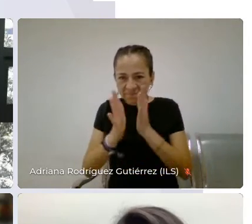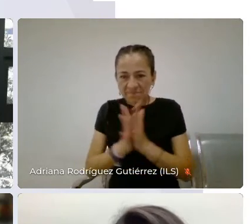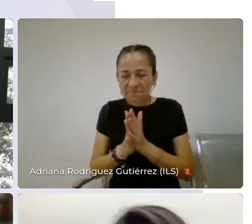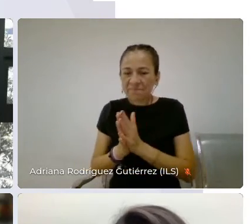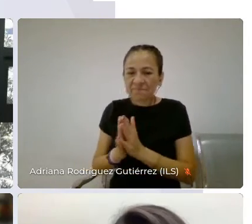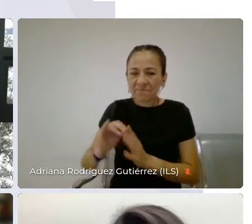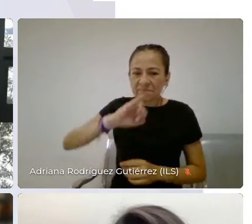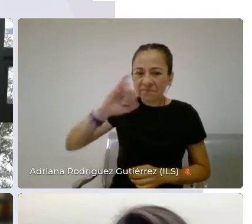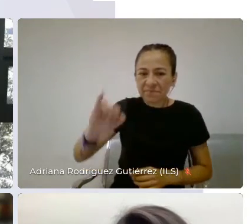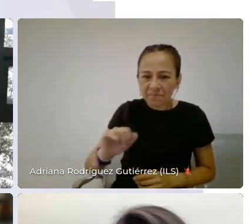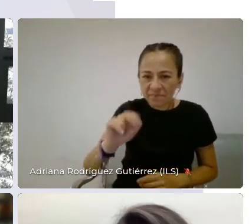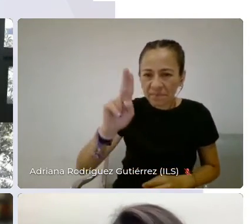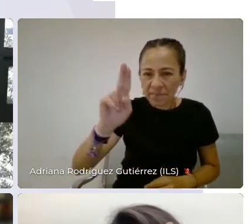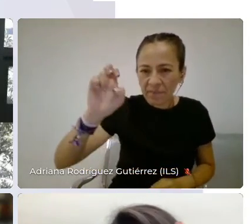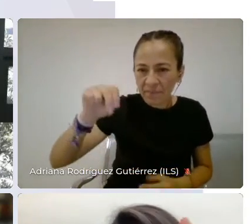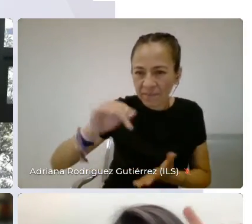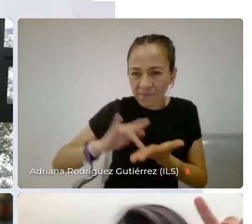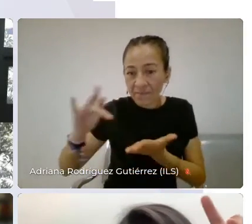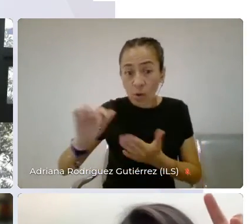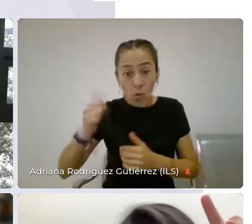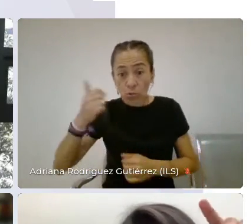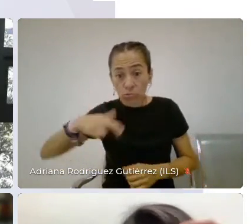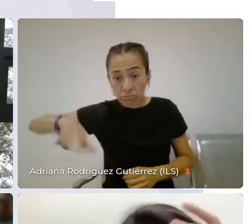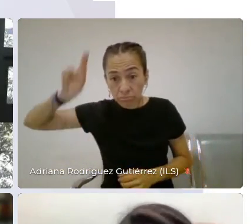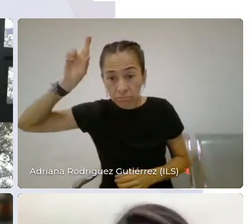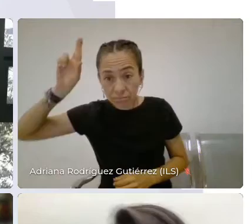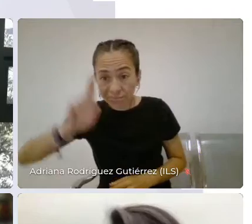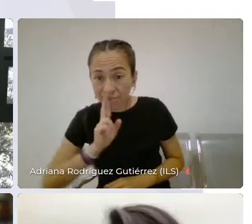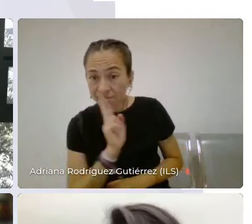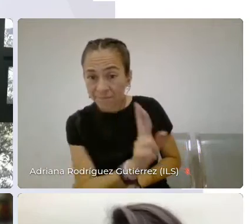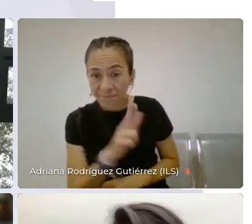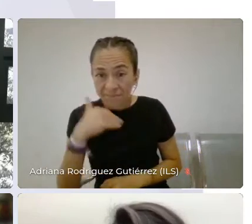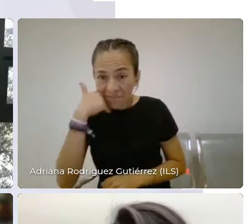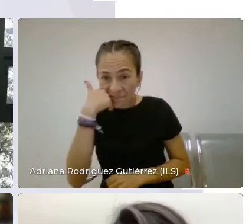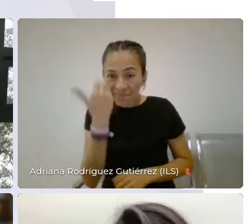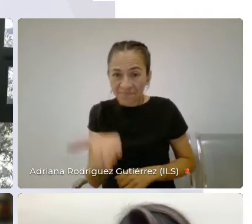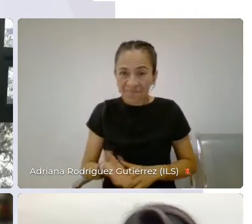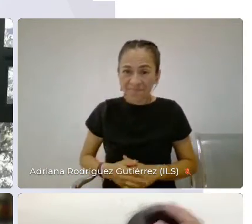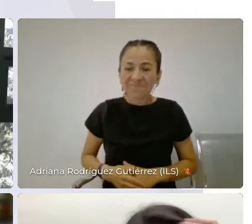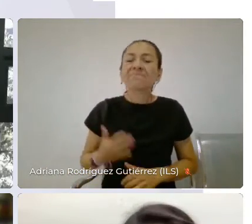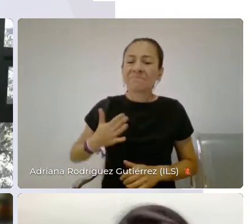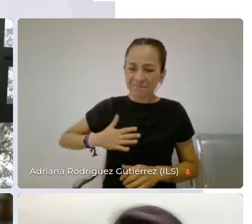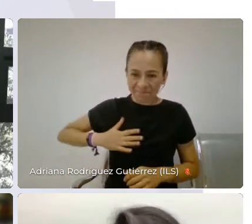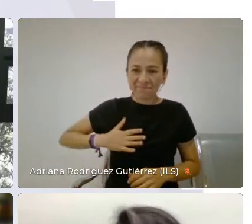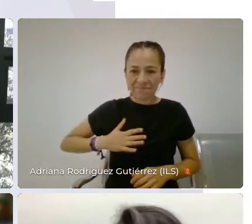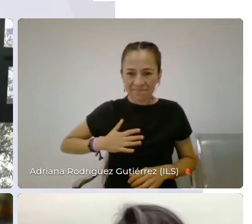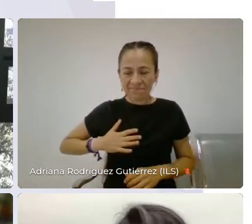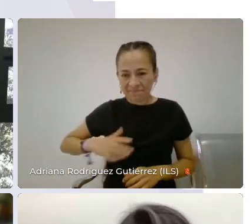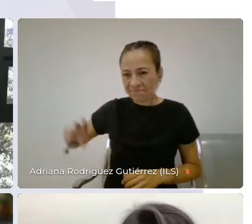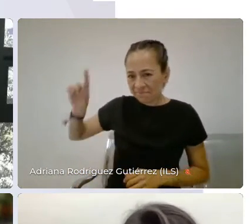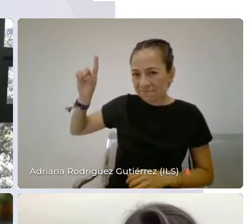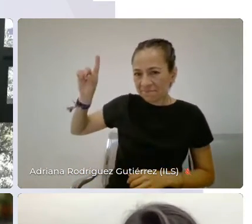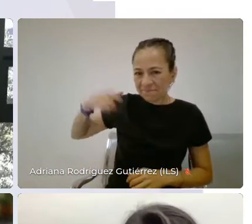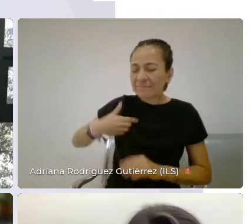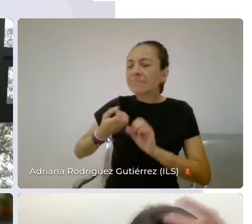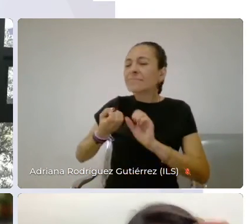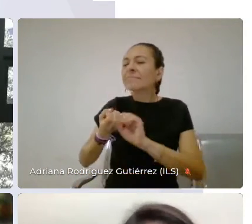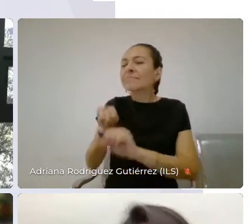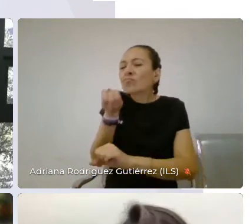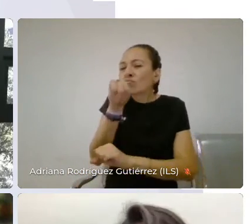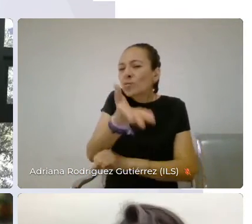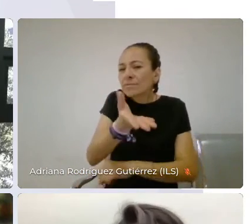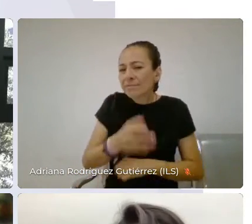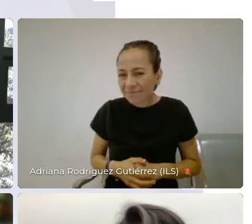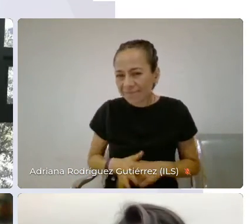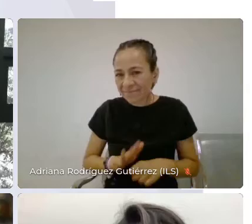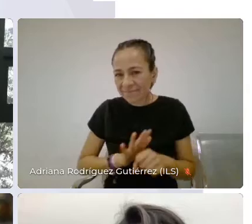quiere responder? Sí, yo quisiera agregar algo, o sea, quisiera agregar